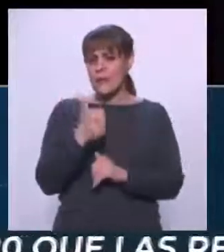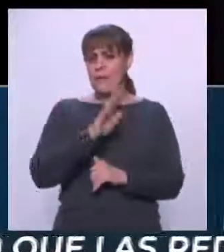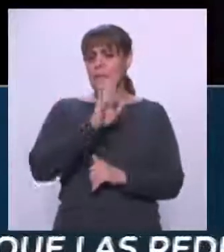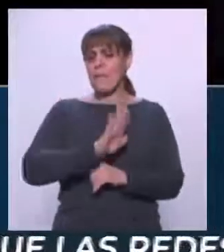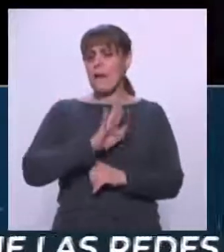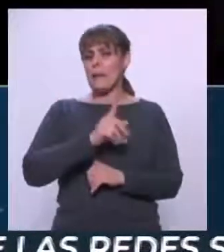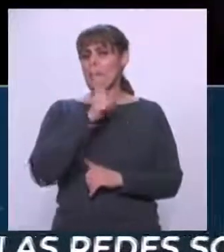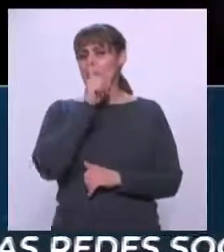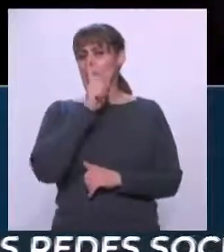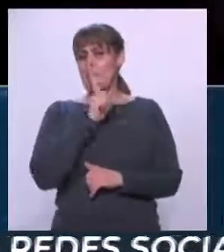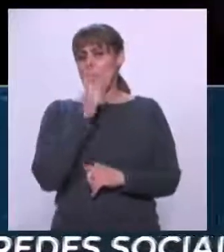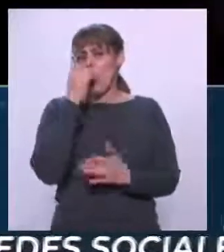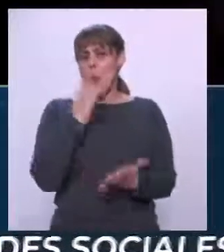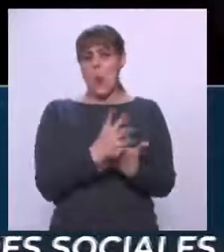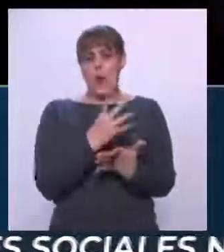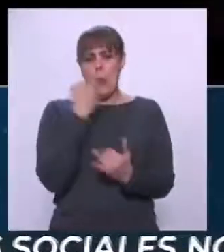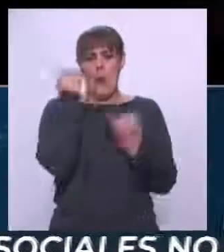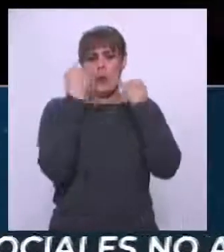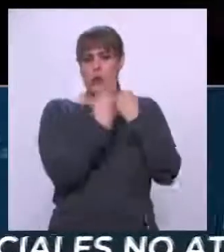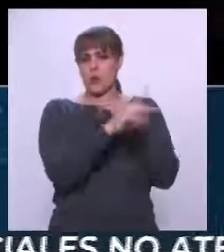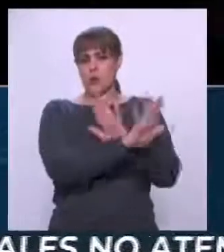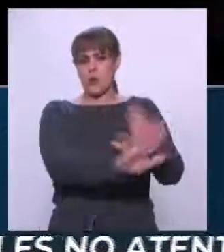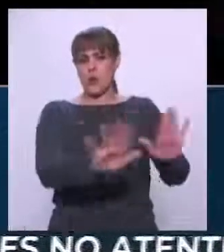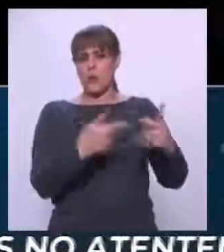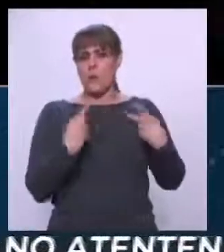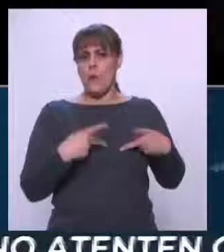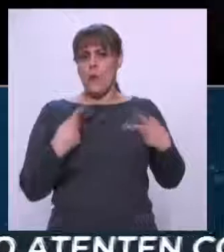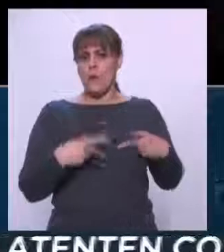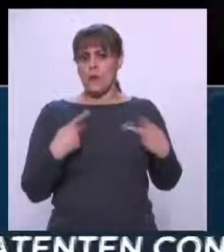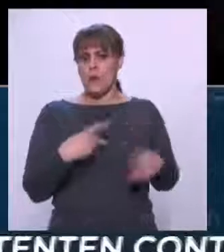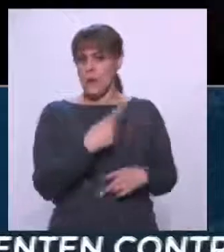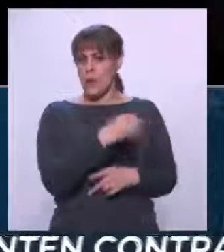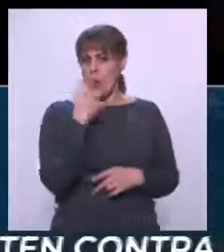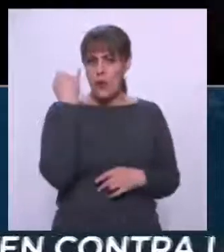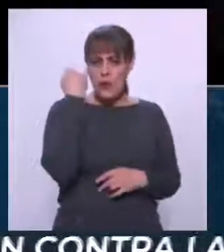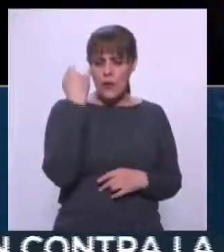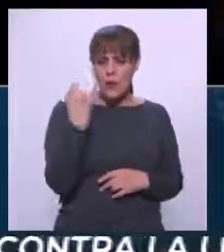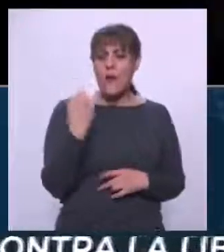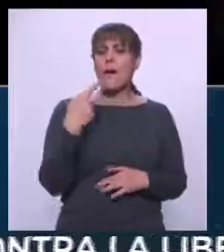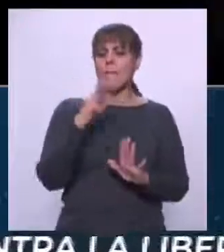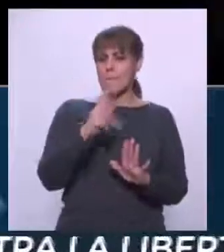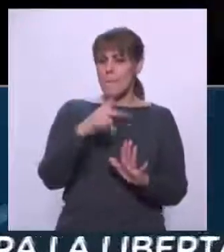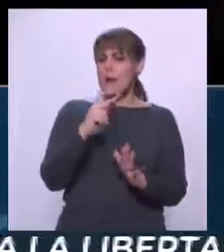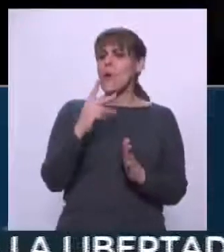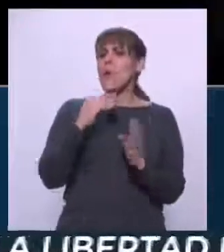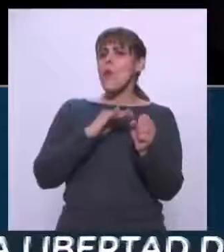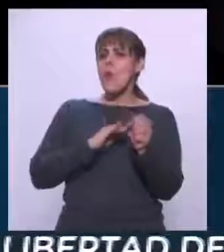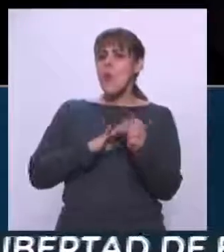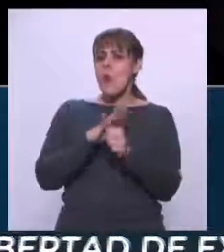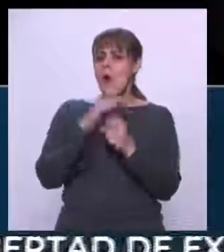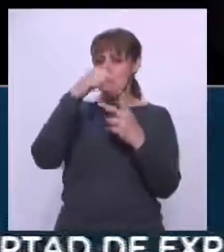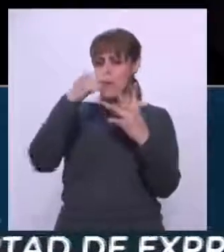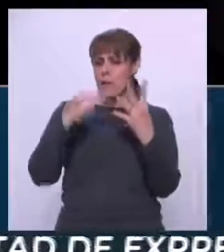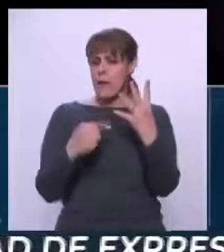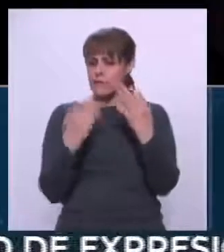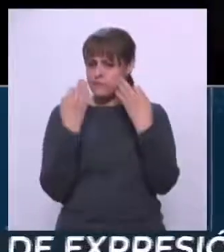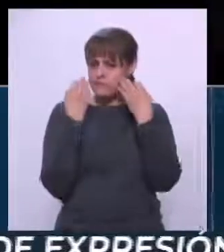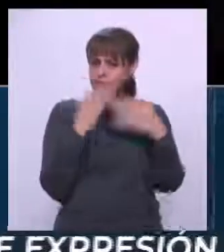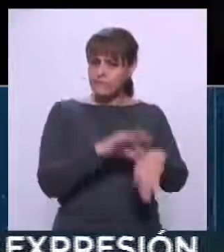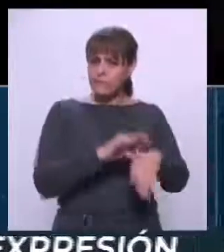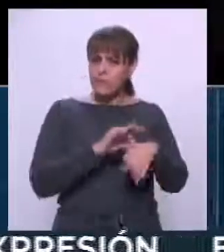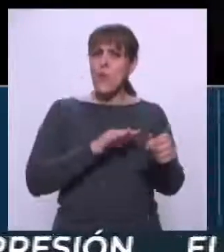mito urbano. A ver, vamos a recordarlo. ¿Con qué elementos contamos en términos de evidencias,